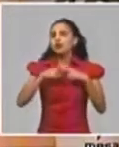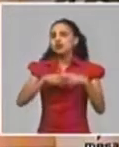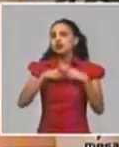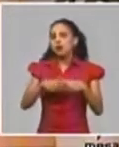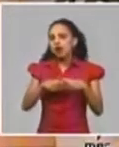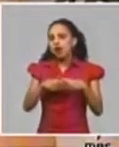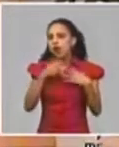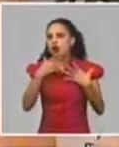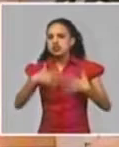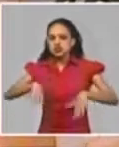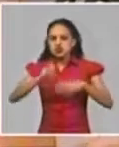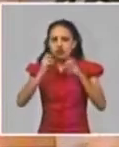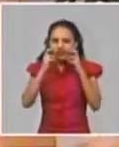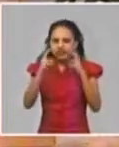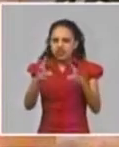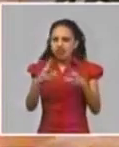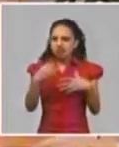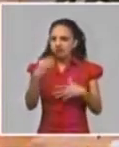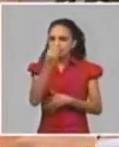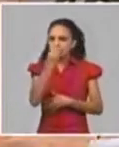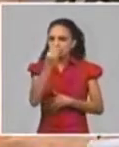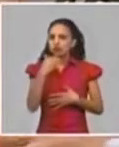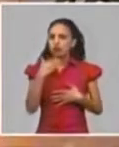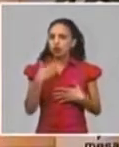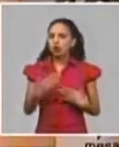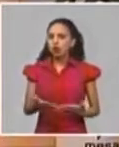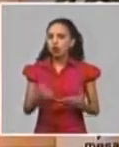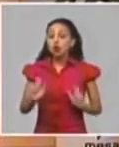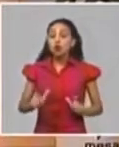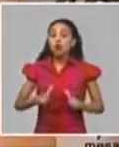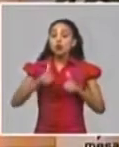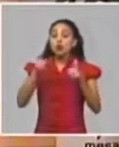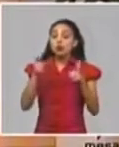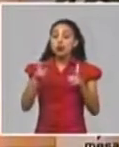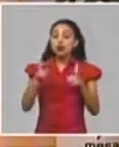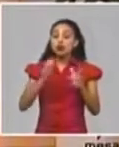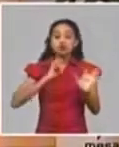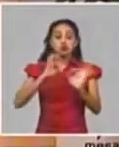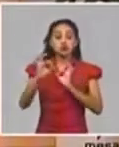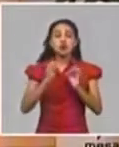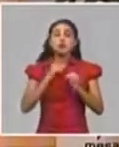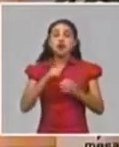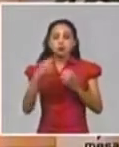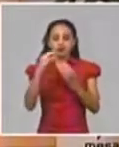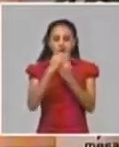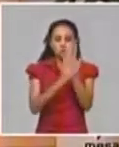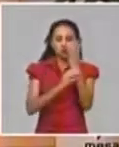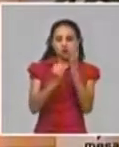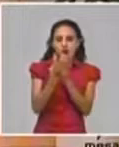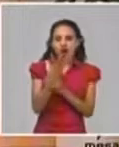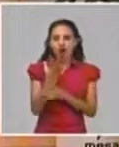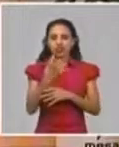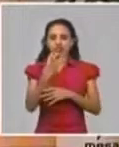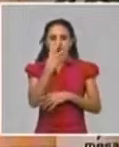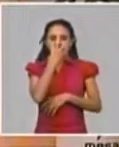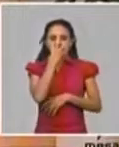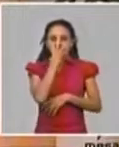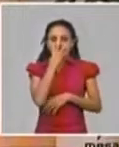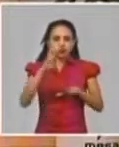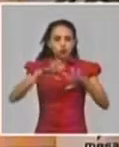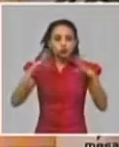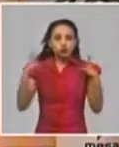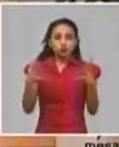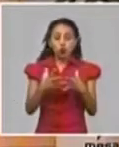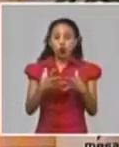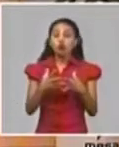las condiciones de vida, la alimentación, el cumplimiento de los medios de protección. Existe una indicación muy seria, muy estricta,